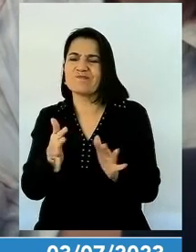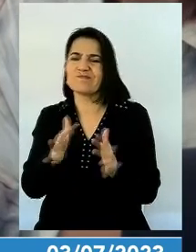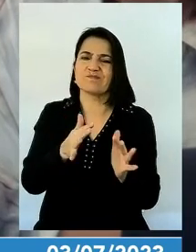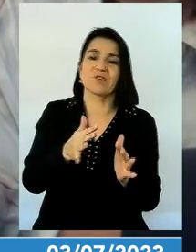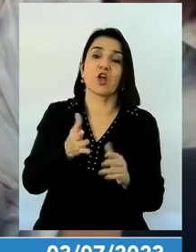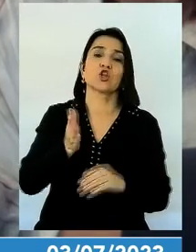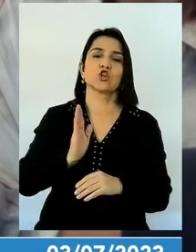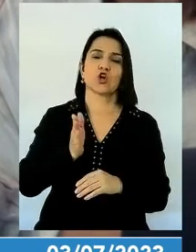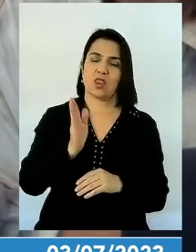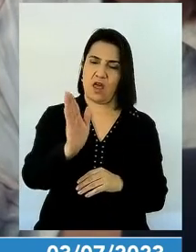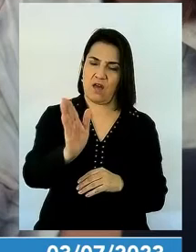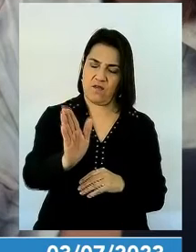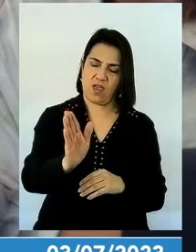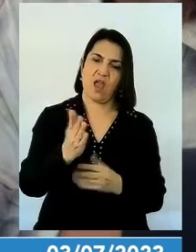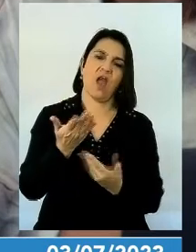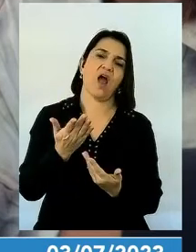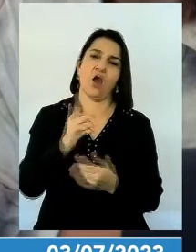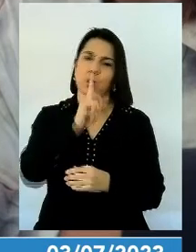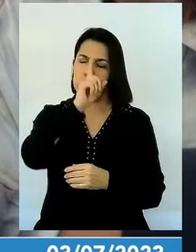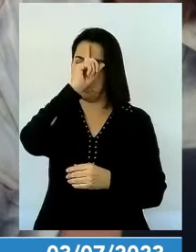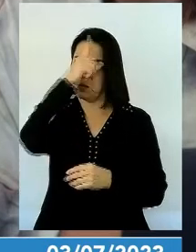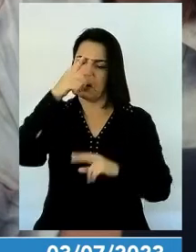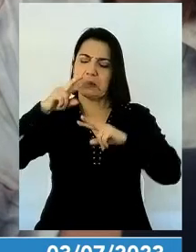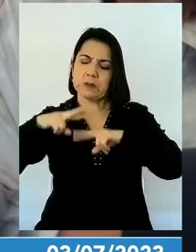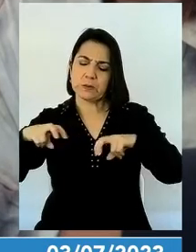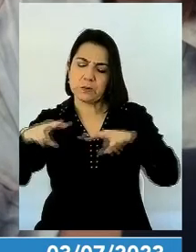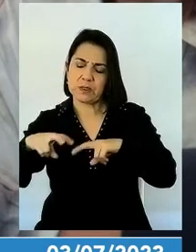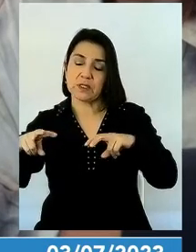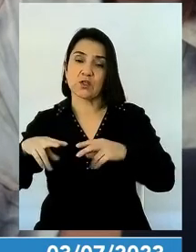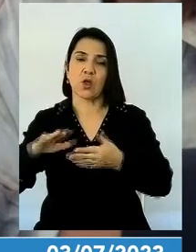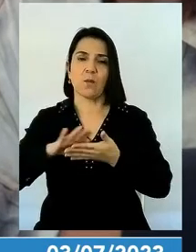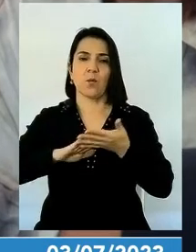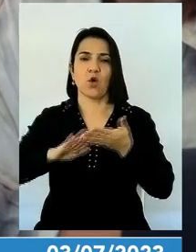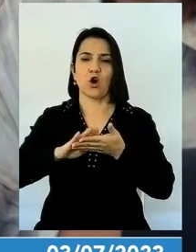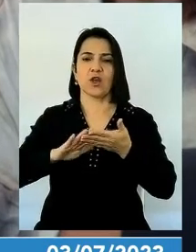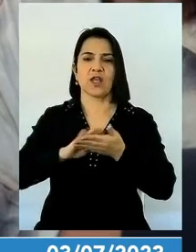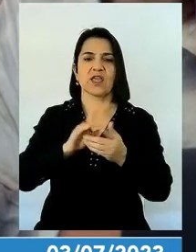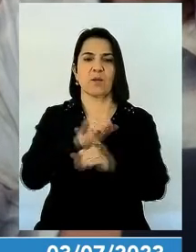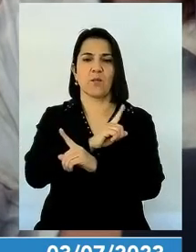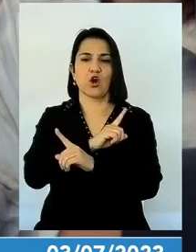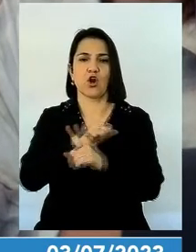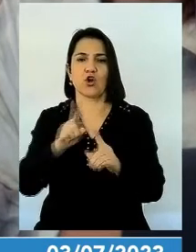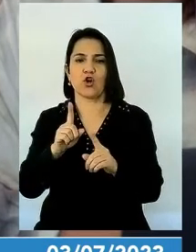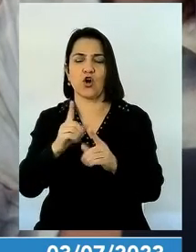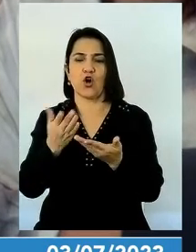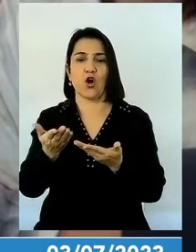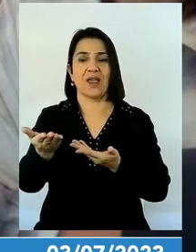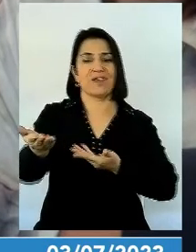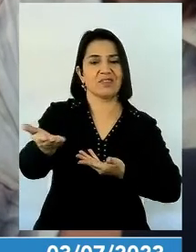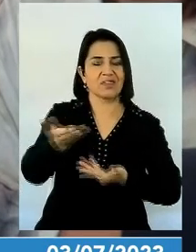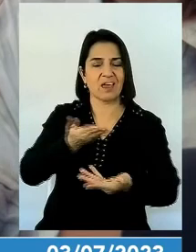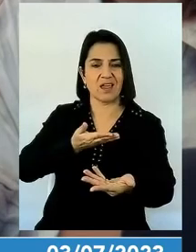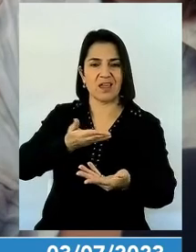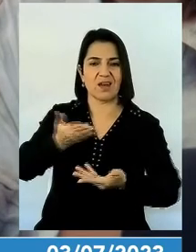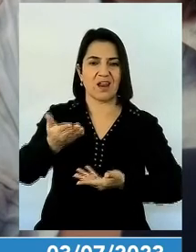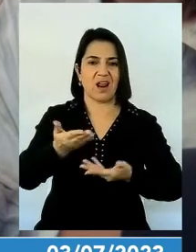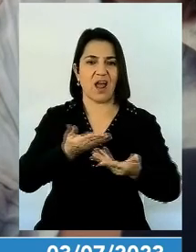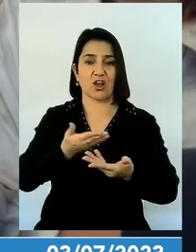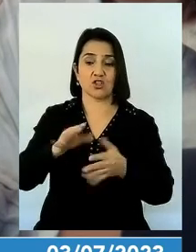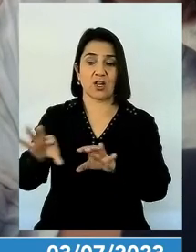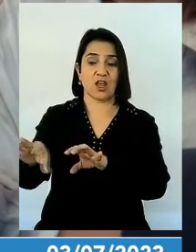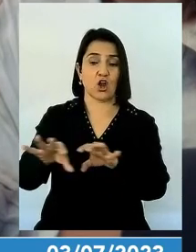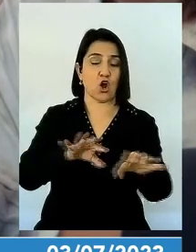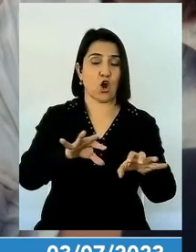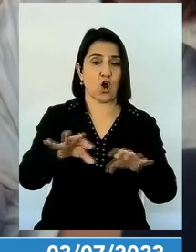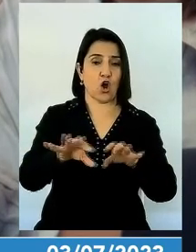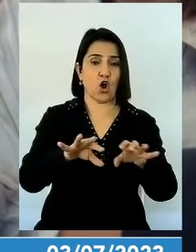de investigación, en donde, por ejemplo, no se considera todavía las interacciones de los recursos que son extraídos hoy